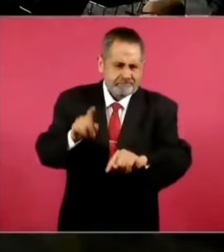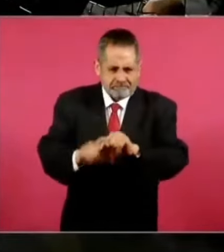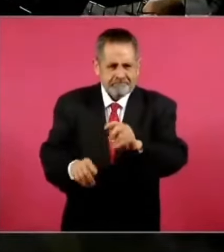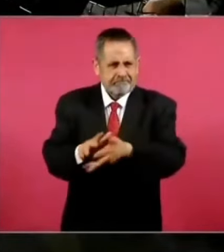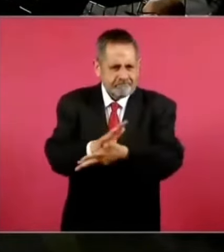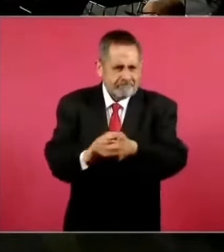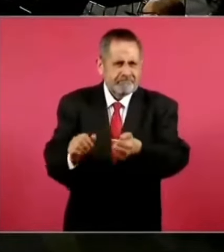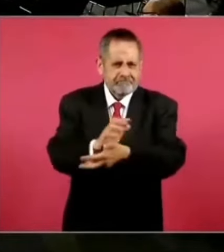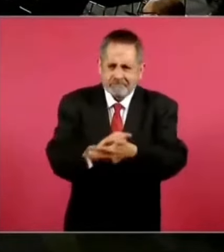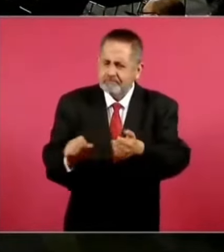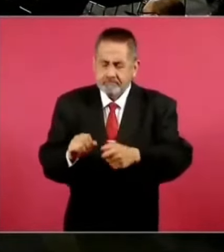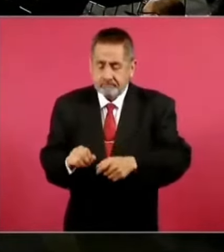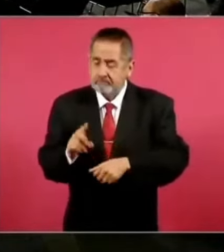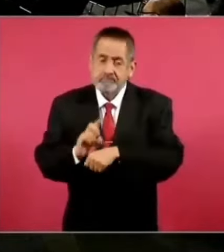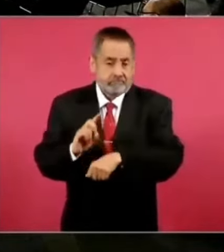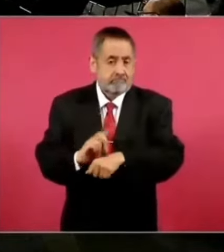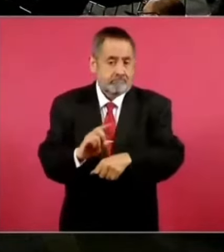y